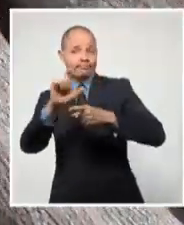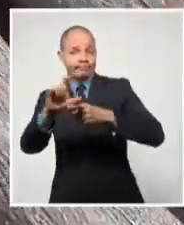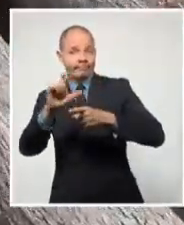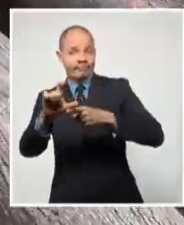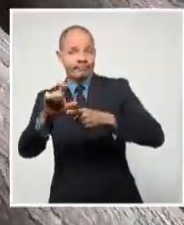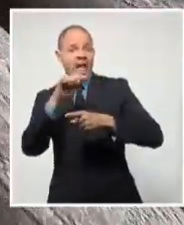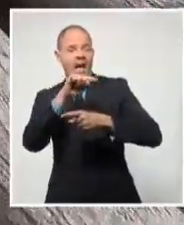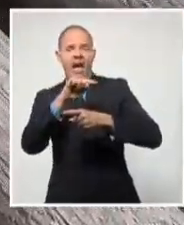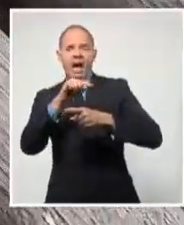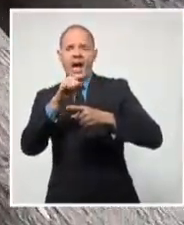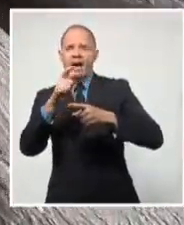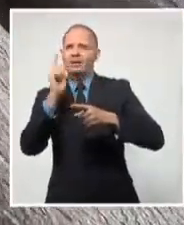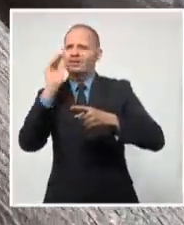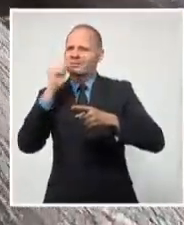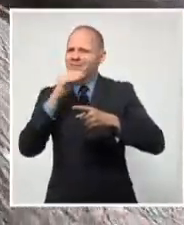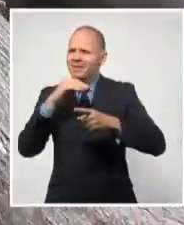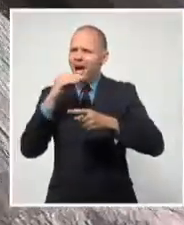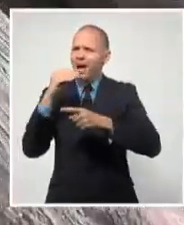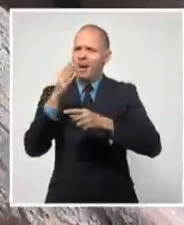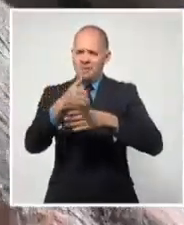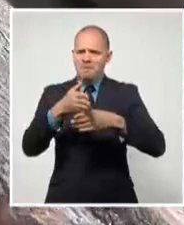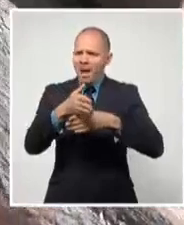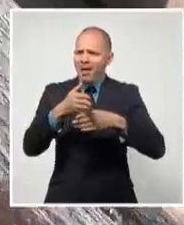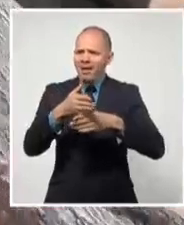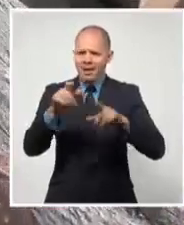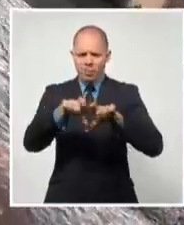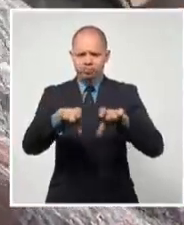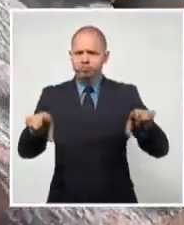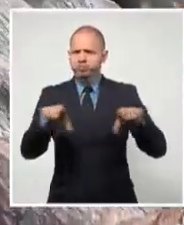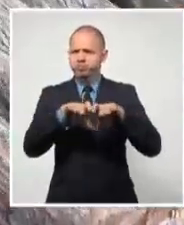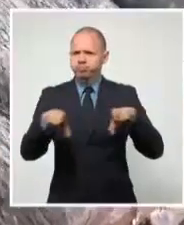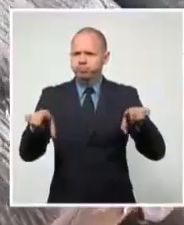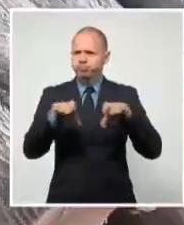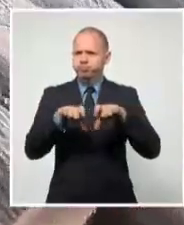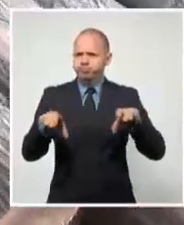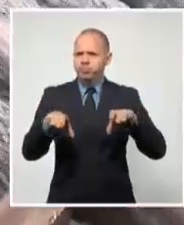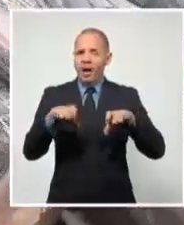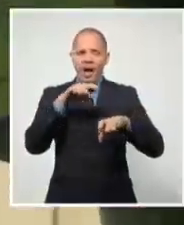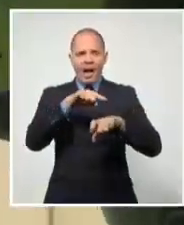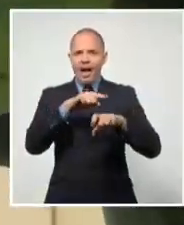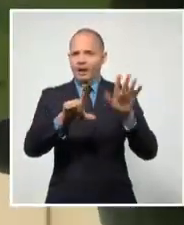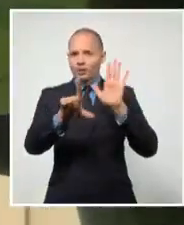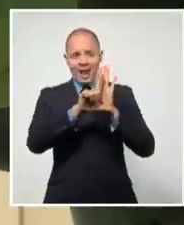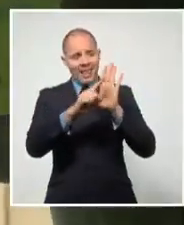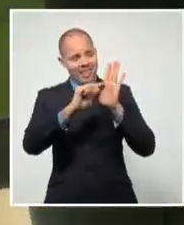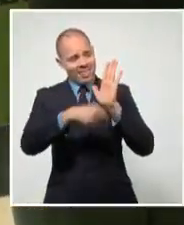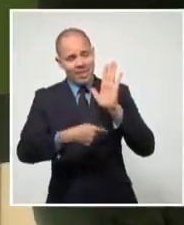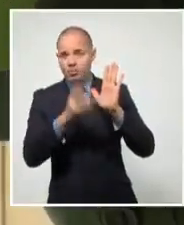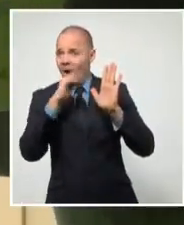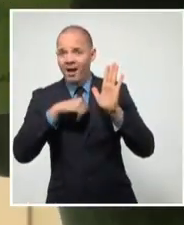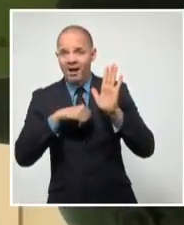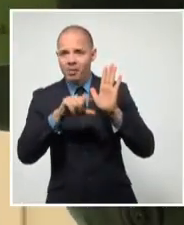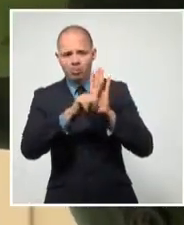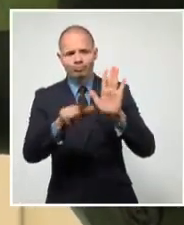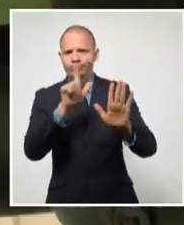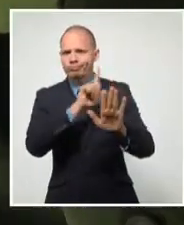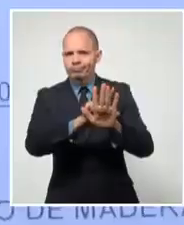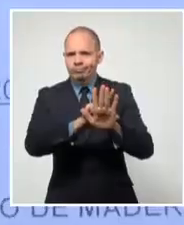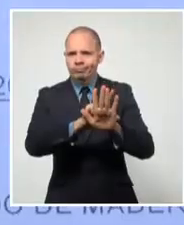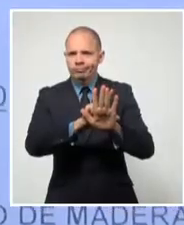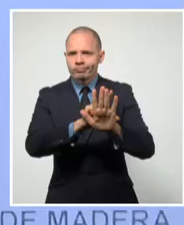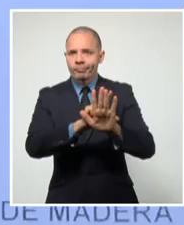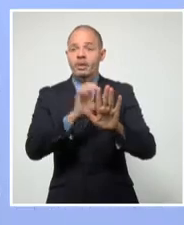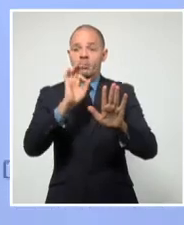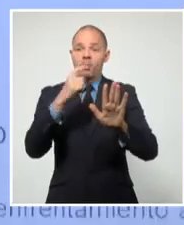22,5 metros cúbicos de madera en bolo transportadas de forma ilegal según la circular número 1 del